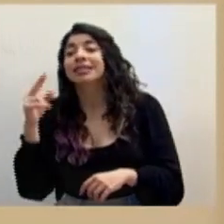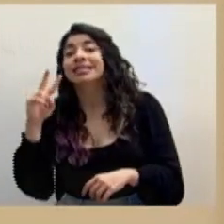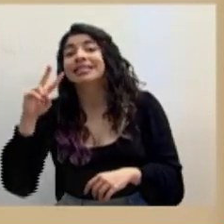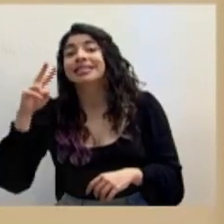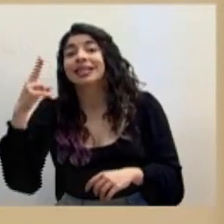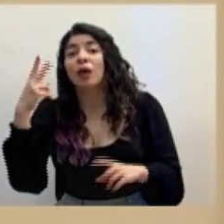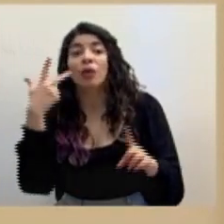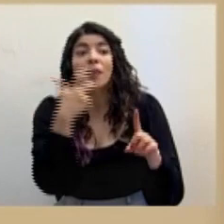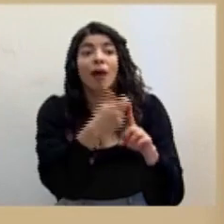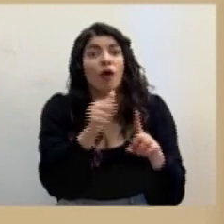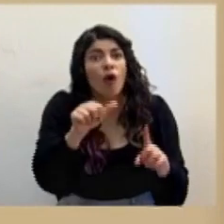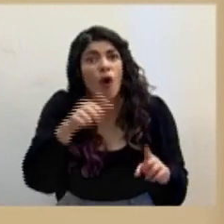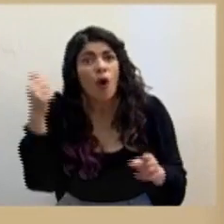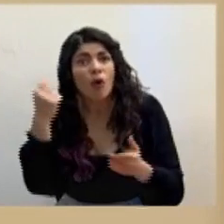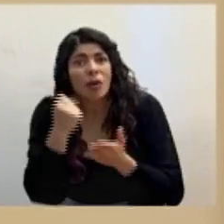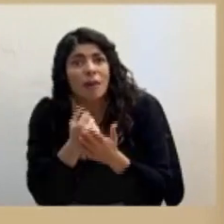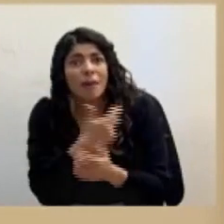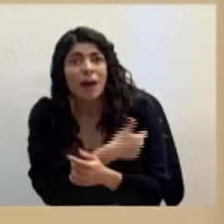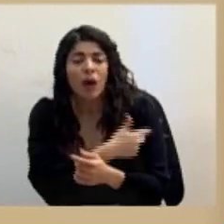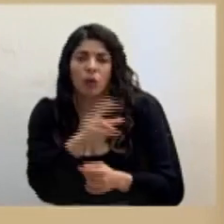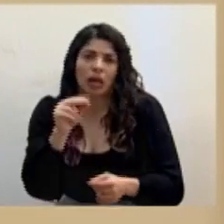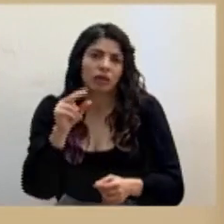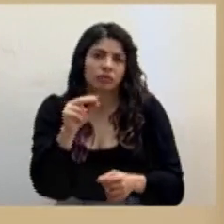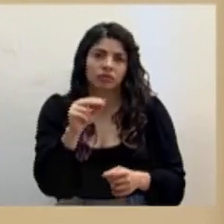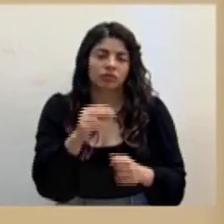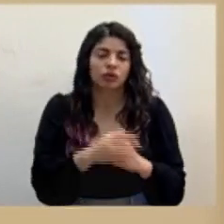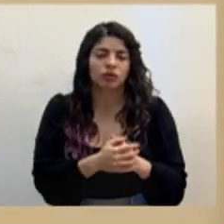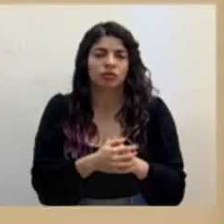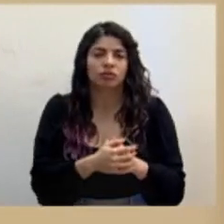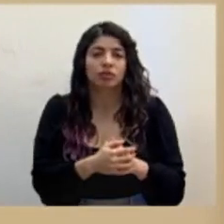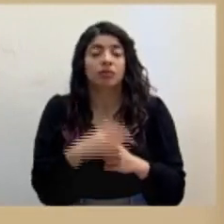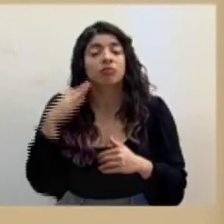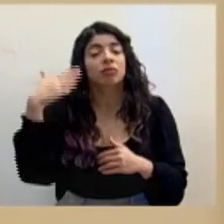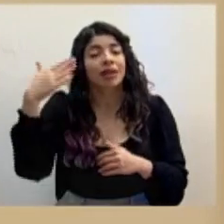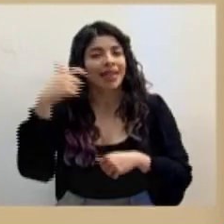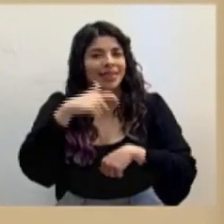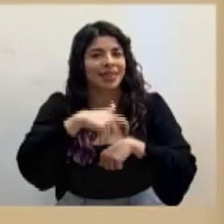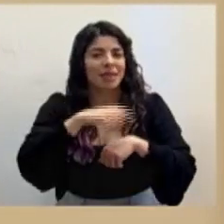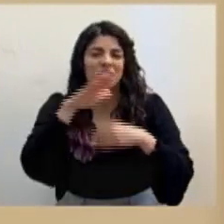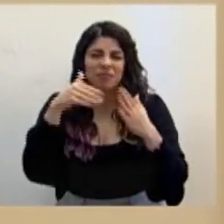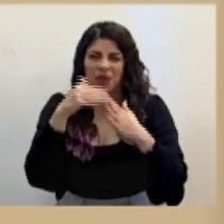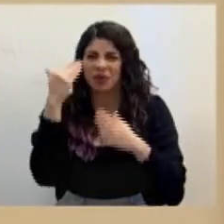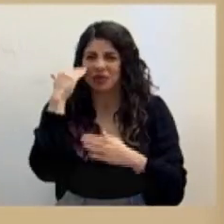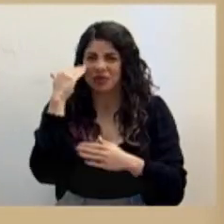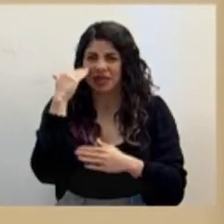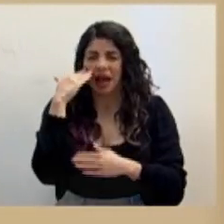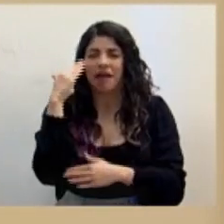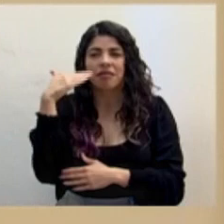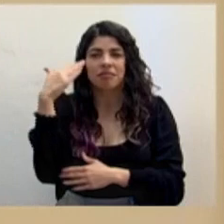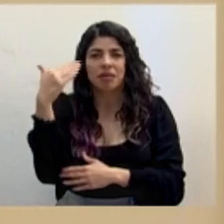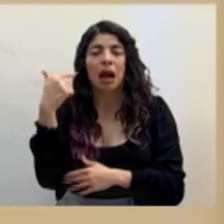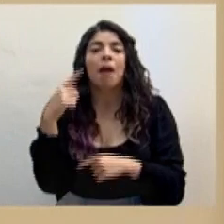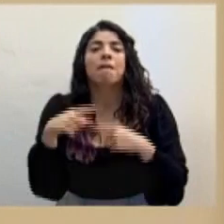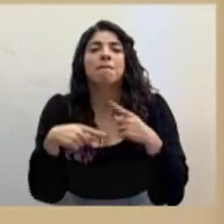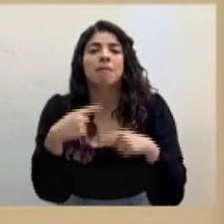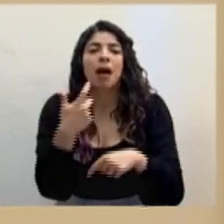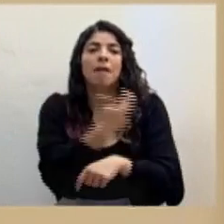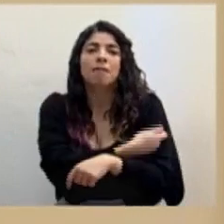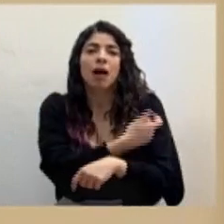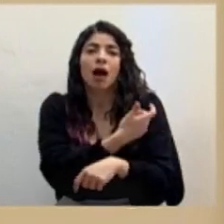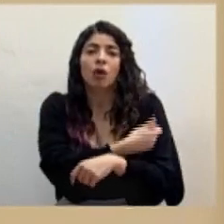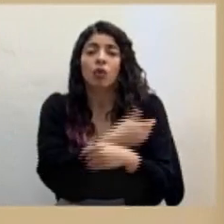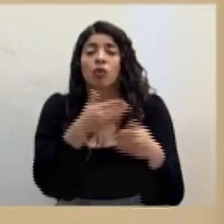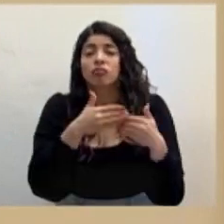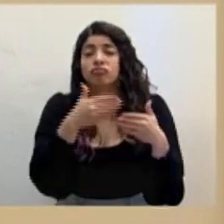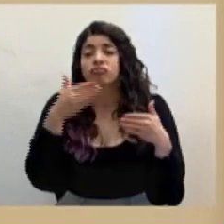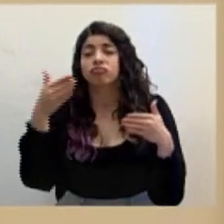la segunda dosis de otra vacuna. En el transcurso del tiempo, como todos sabemos, vamos a tener una vacunación a lo largo de todo